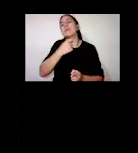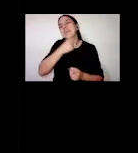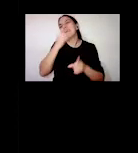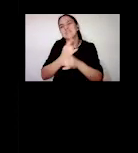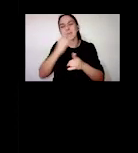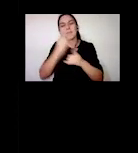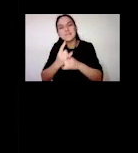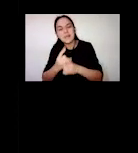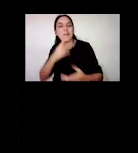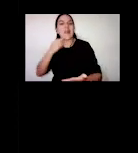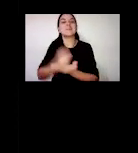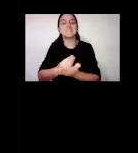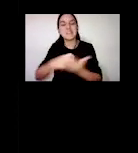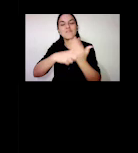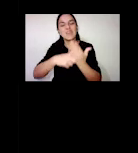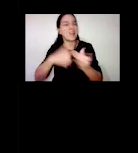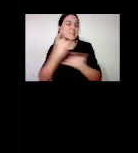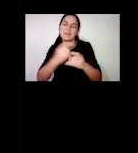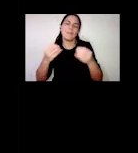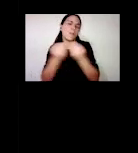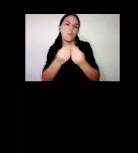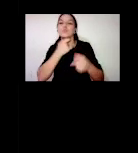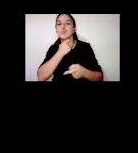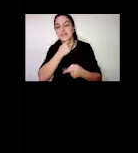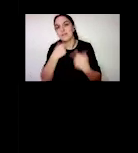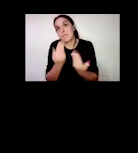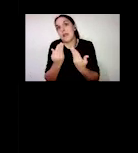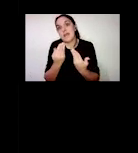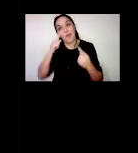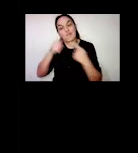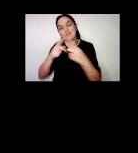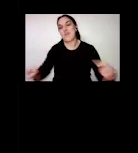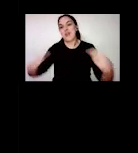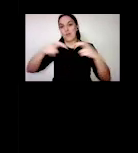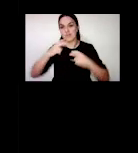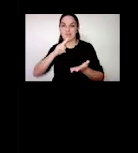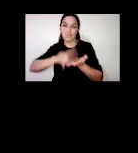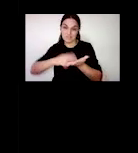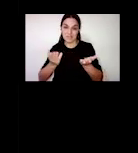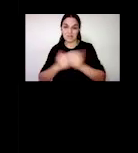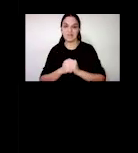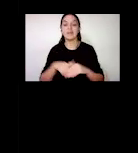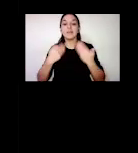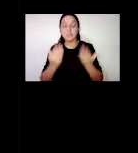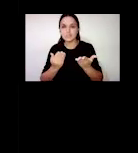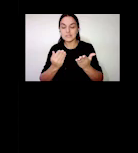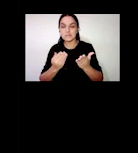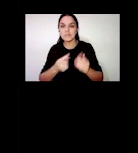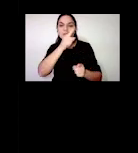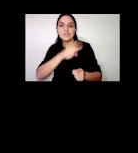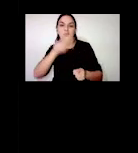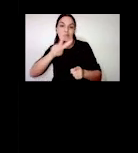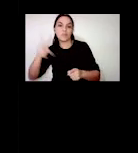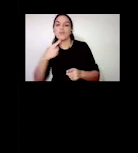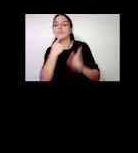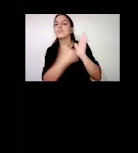fiscales en su país, un tema de recaudación impositiva. Entonces, ¿qué me dice el 122? Que